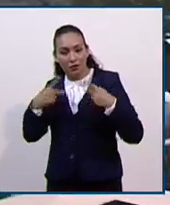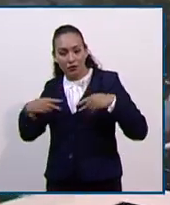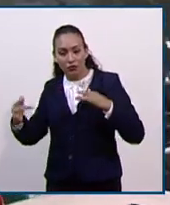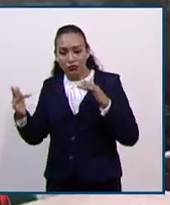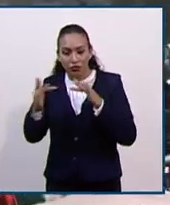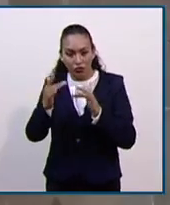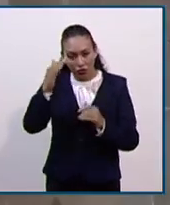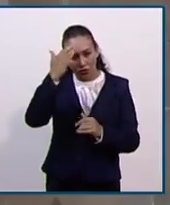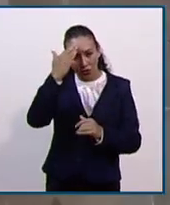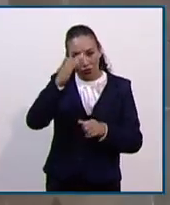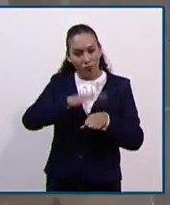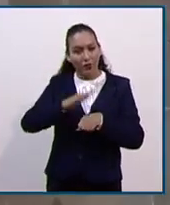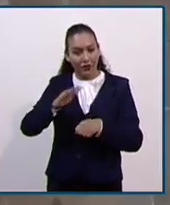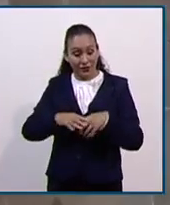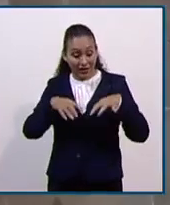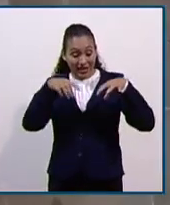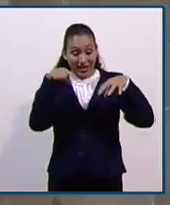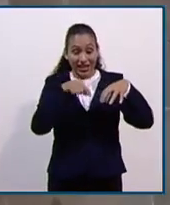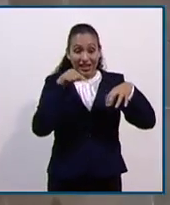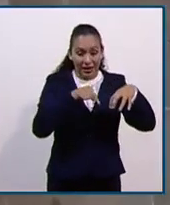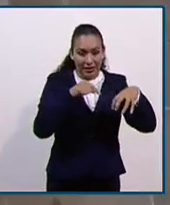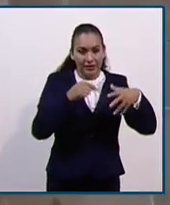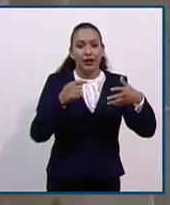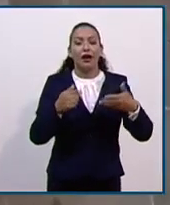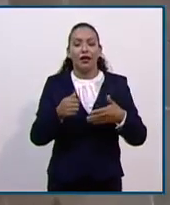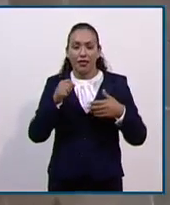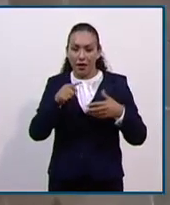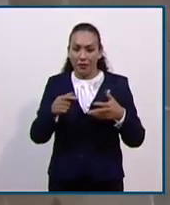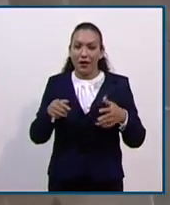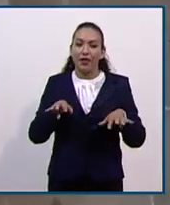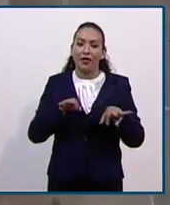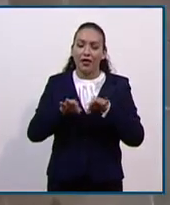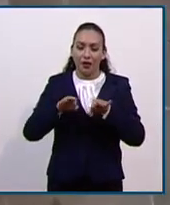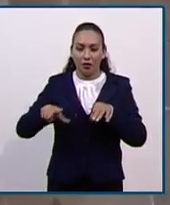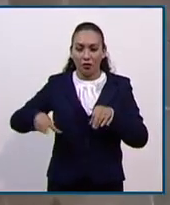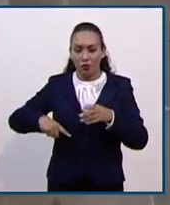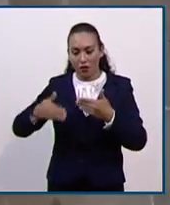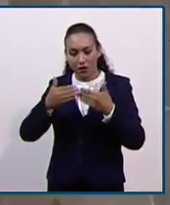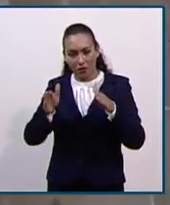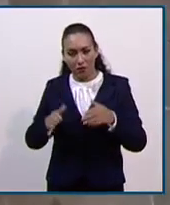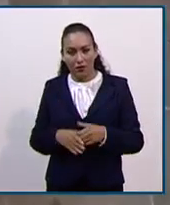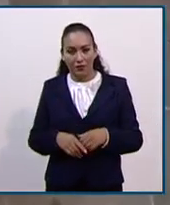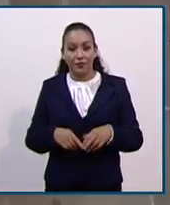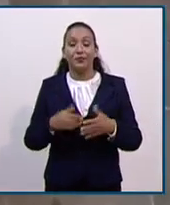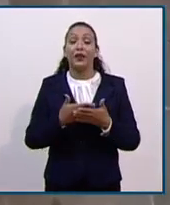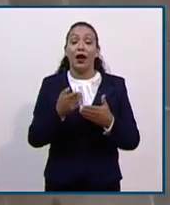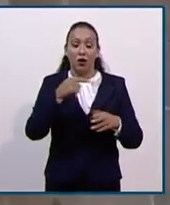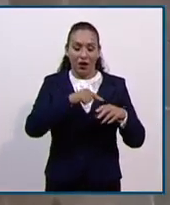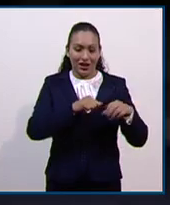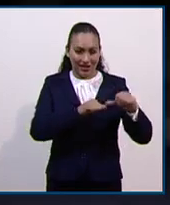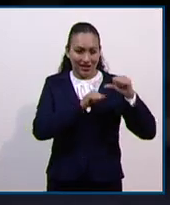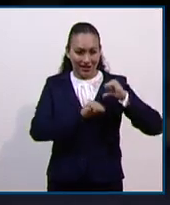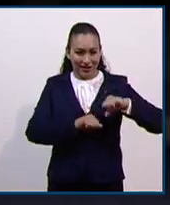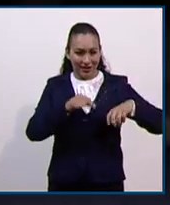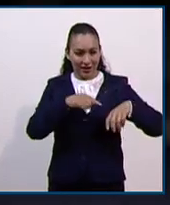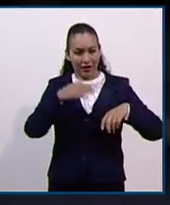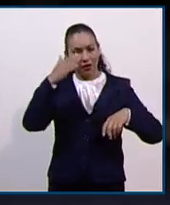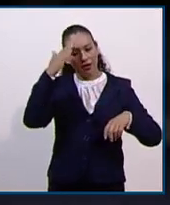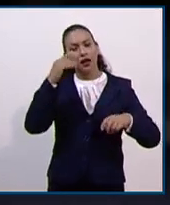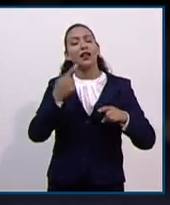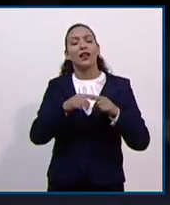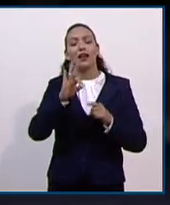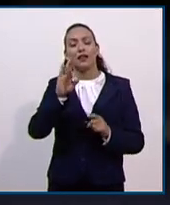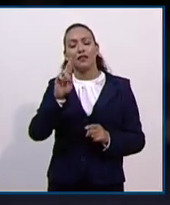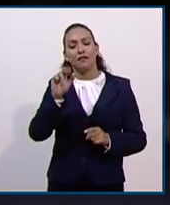personas, además de cumplir con las obligaciones en materia de gobierno abierto. Como titular de dicha área se designó a Francisco